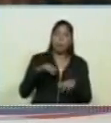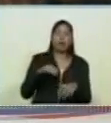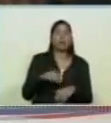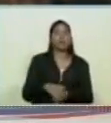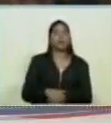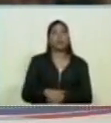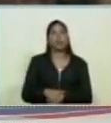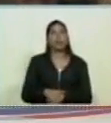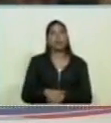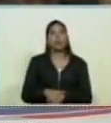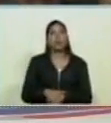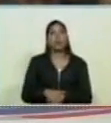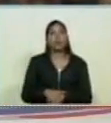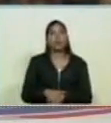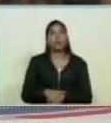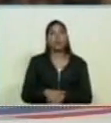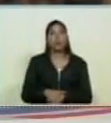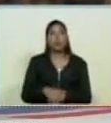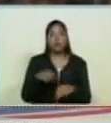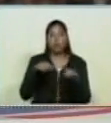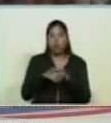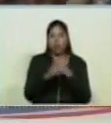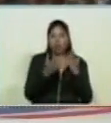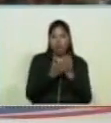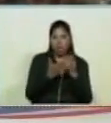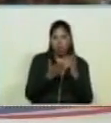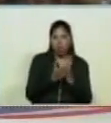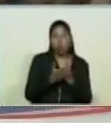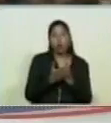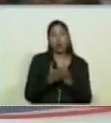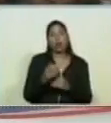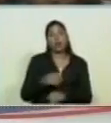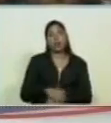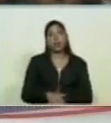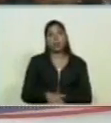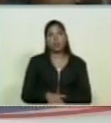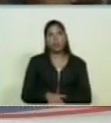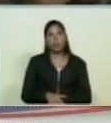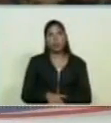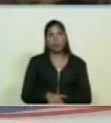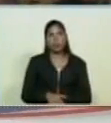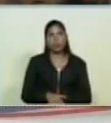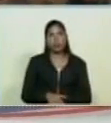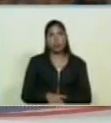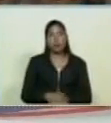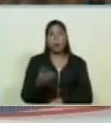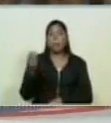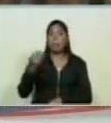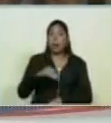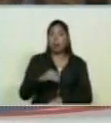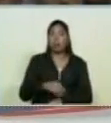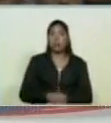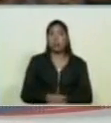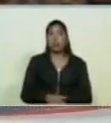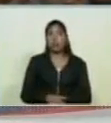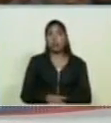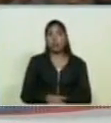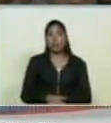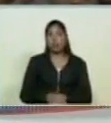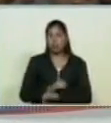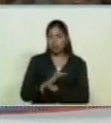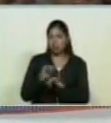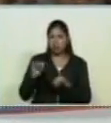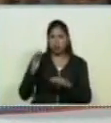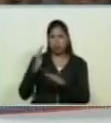escuela, a ser escolarizados y a ser parte de nuestro sistema de protección social. Vamos a garantizar, presidente, la contención de la guerra